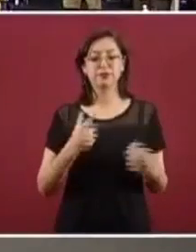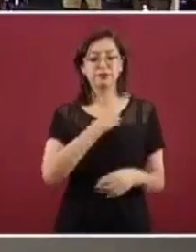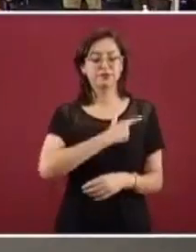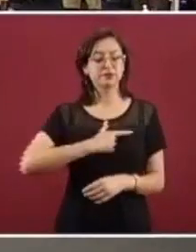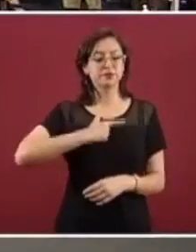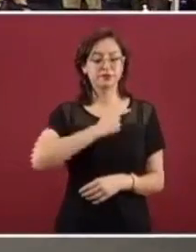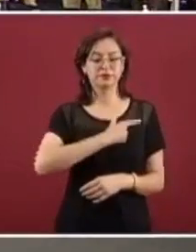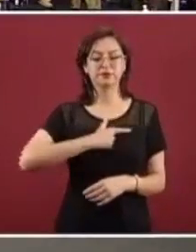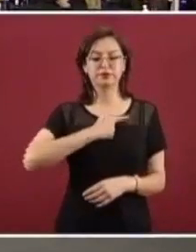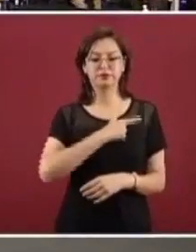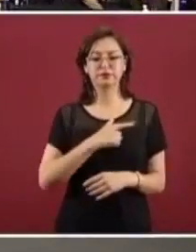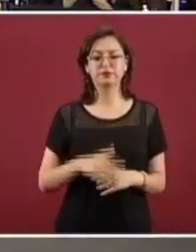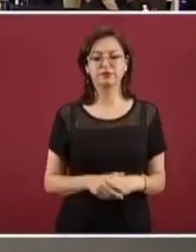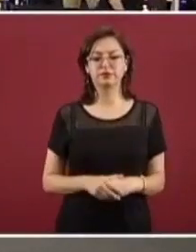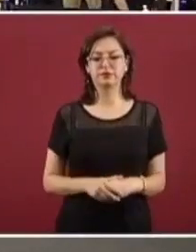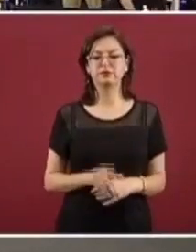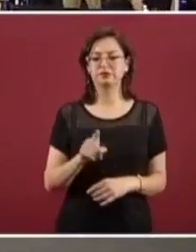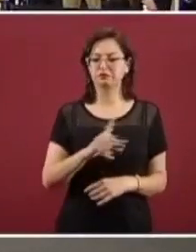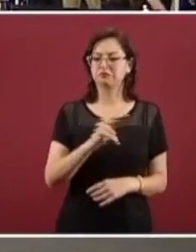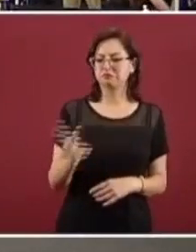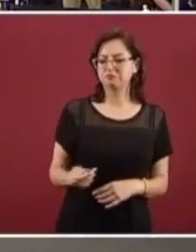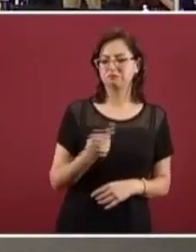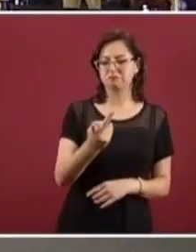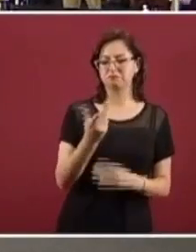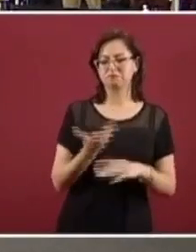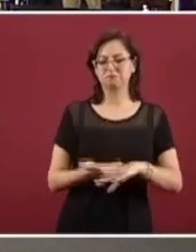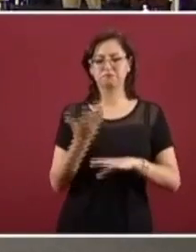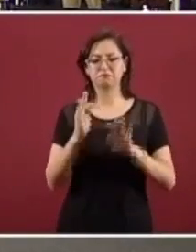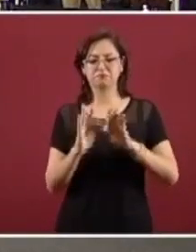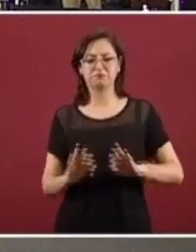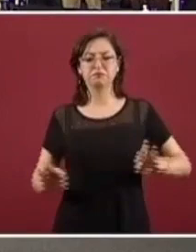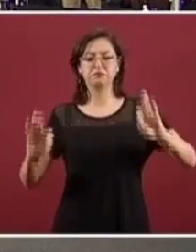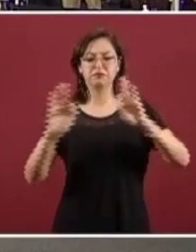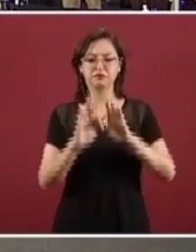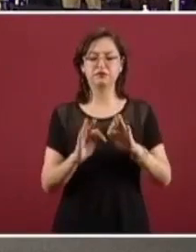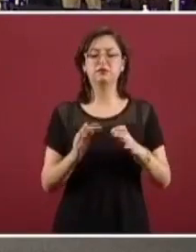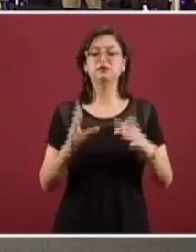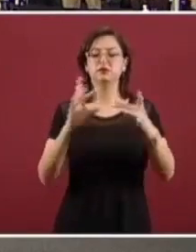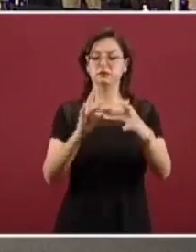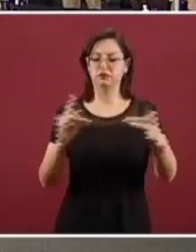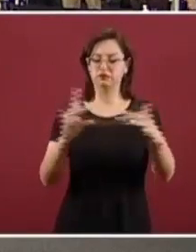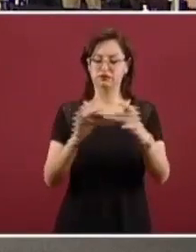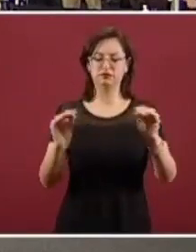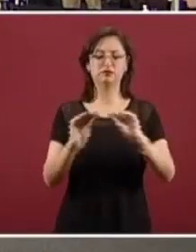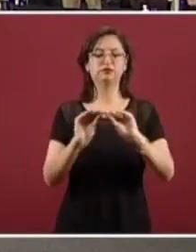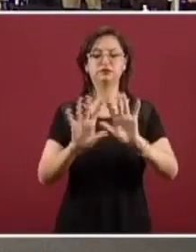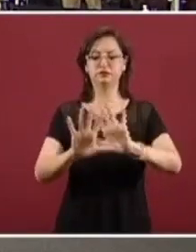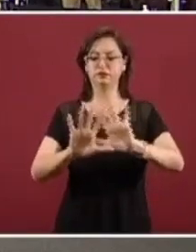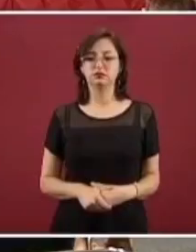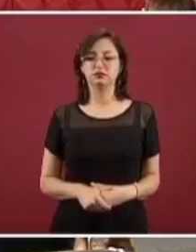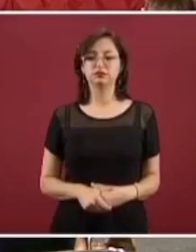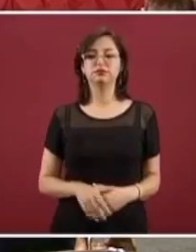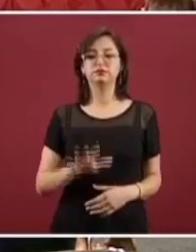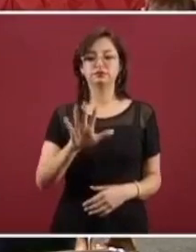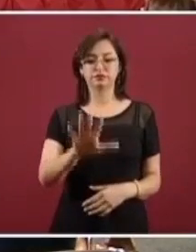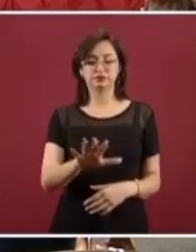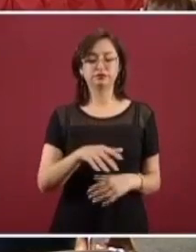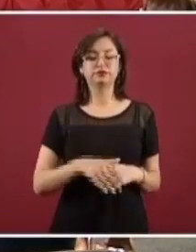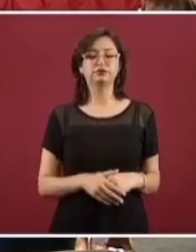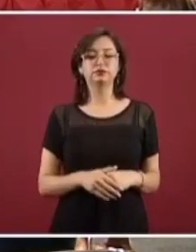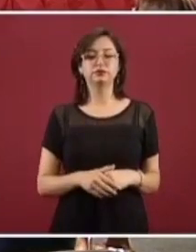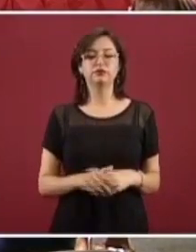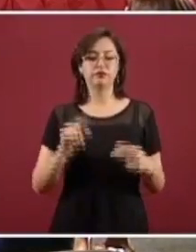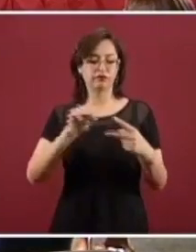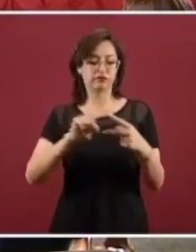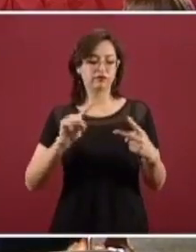Durante la conferencia de prensa de la noche del lunes por parte del gobierno federal, a través del secretario de Relaciones Exteriores, se dio a conocer que finalmente se